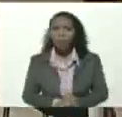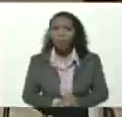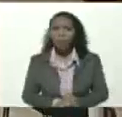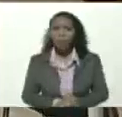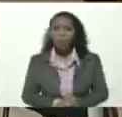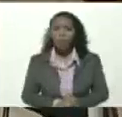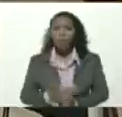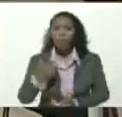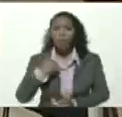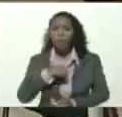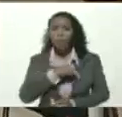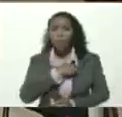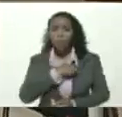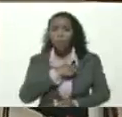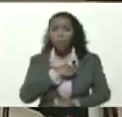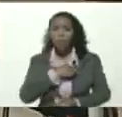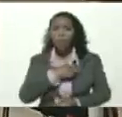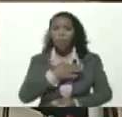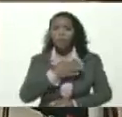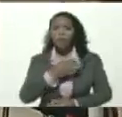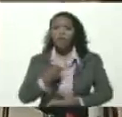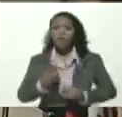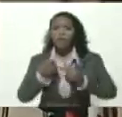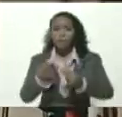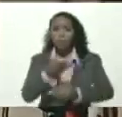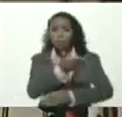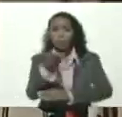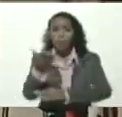Le damos a todos y a todas la bienvenida.